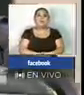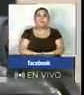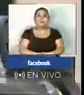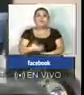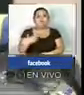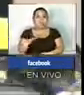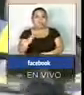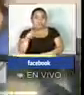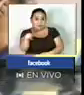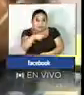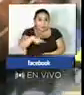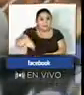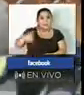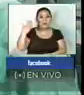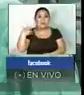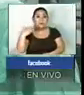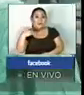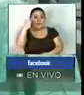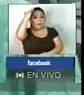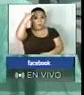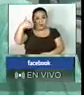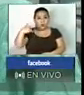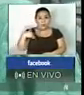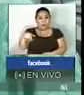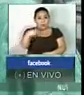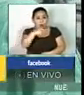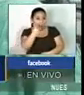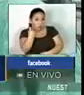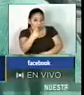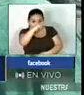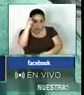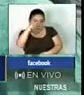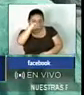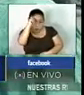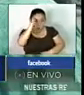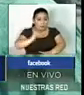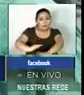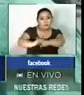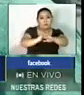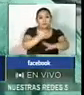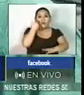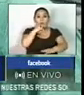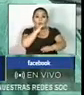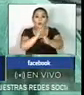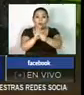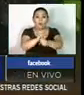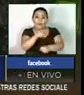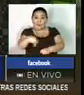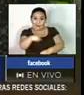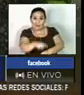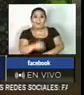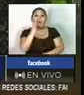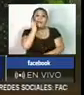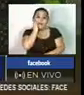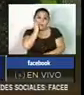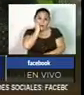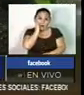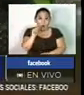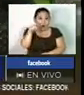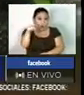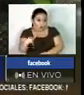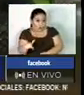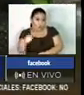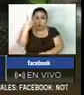Conocimos las experiencias de mujeres que están en el frente de batalla contra el coronavirus y además son madres. Este 10 de mayo será